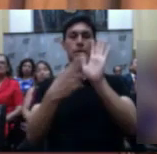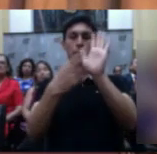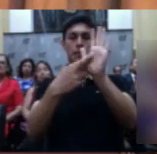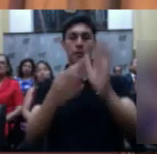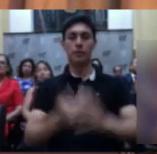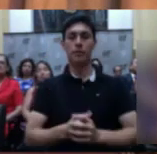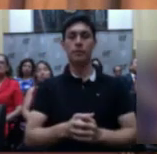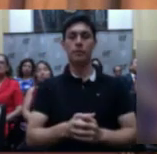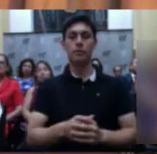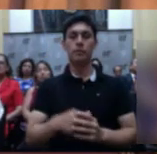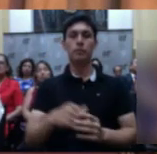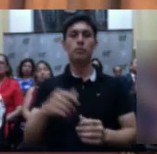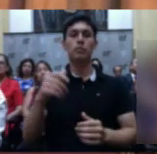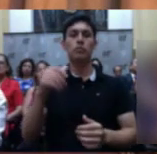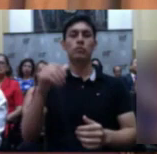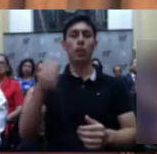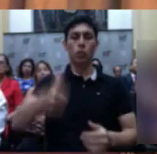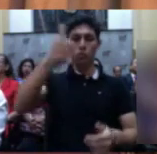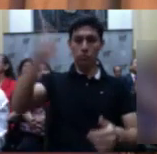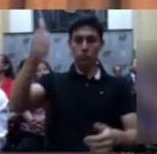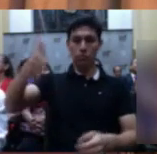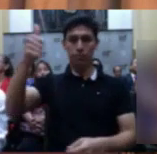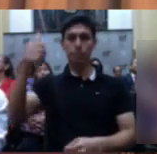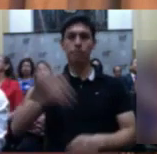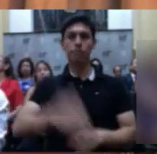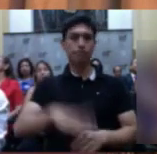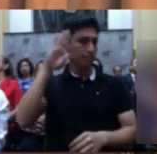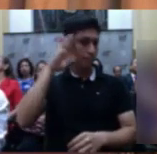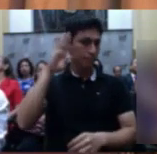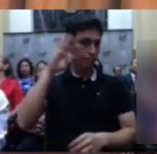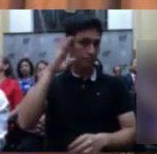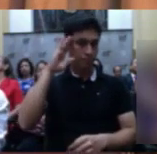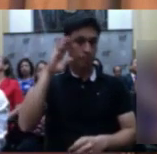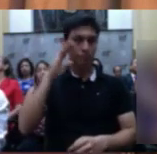autoridades civiles, militares y policiales,